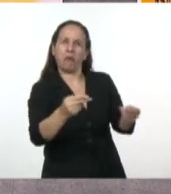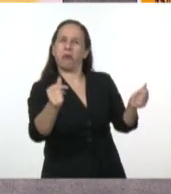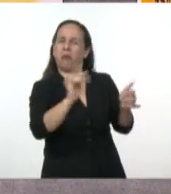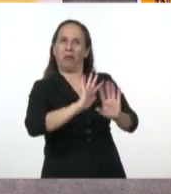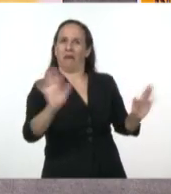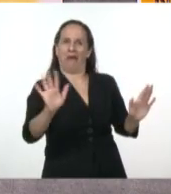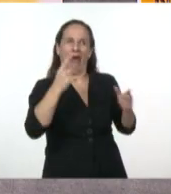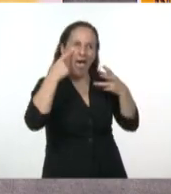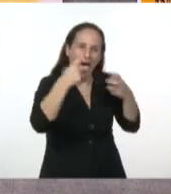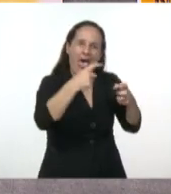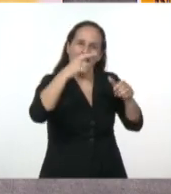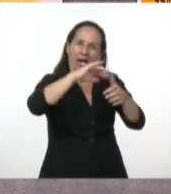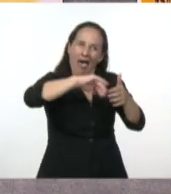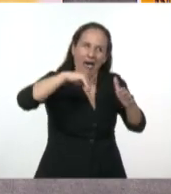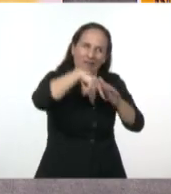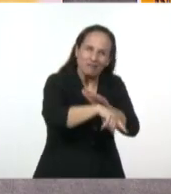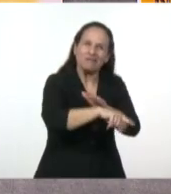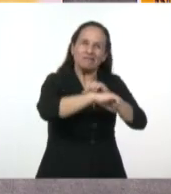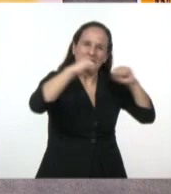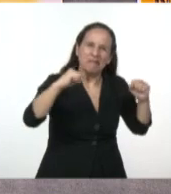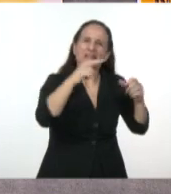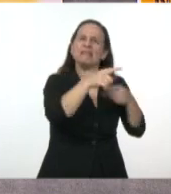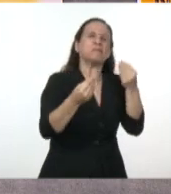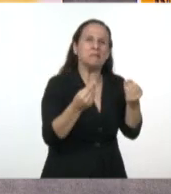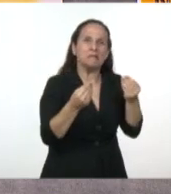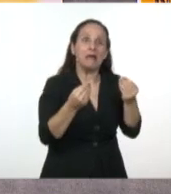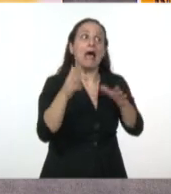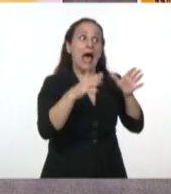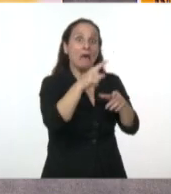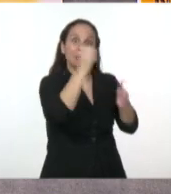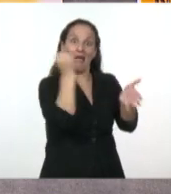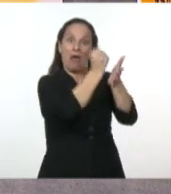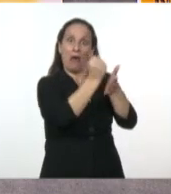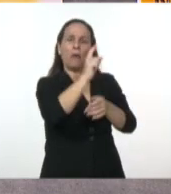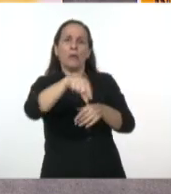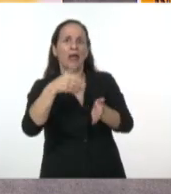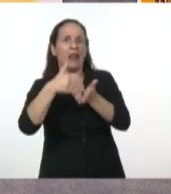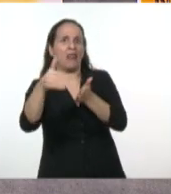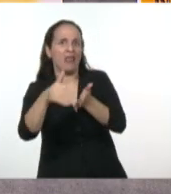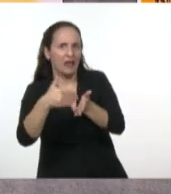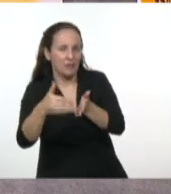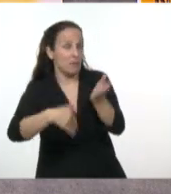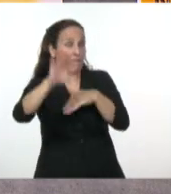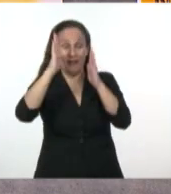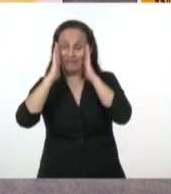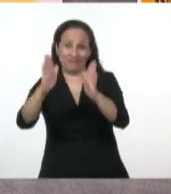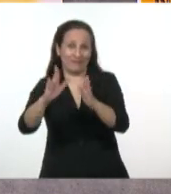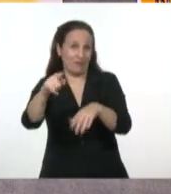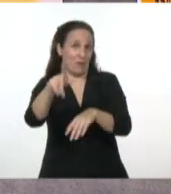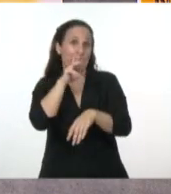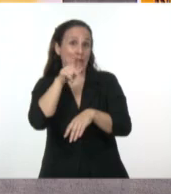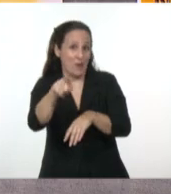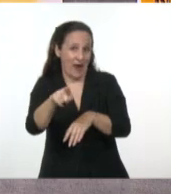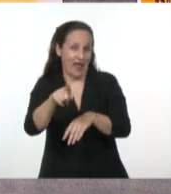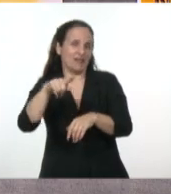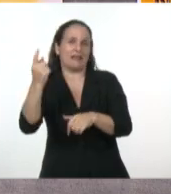prejuicios, surgen actos de discriminación, en general hacia la mujer y disidencias sexuales, y por lo tanto devienen